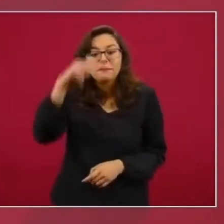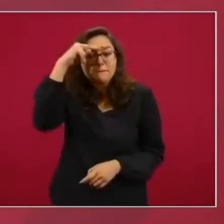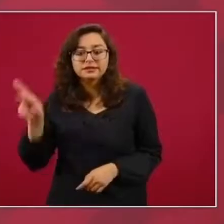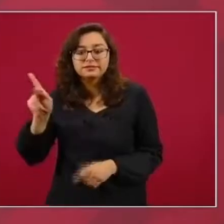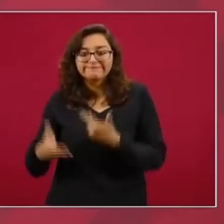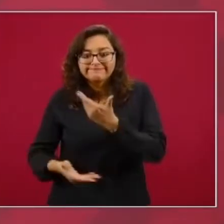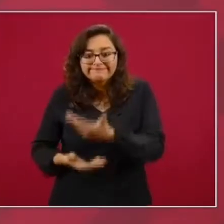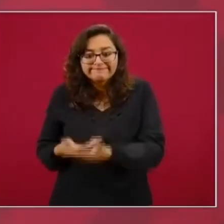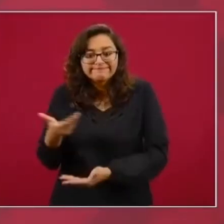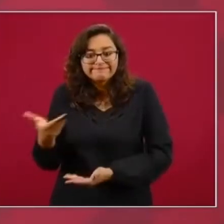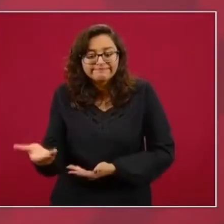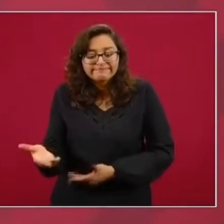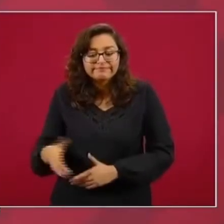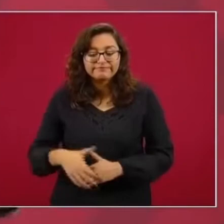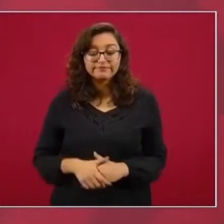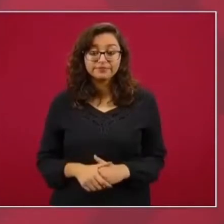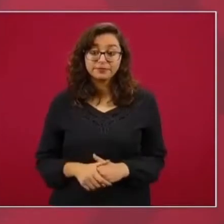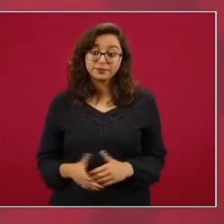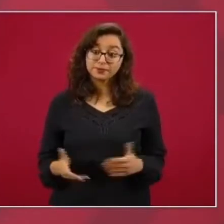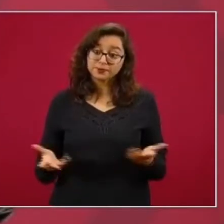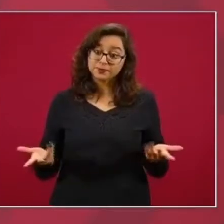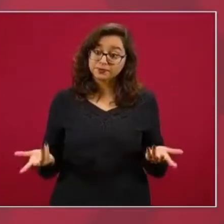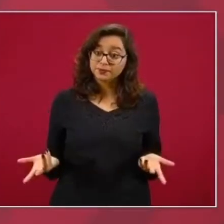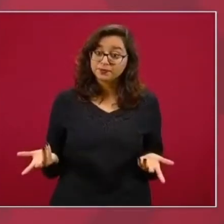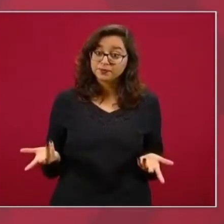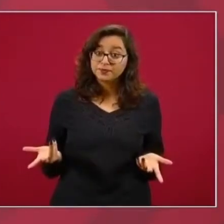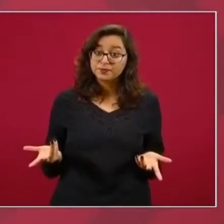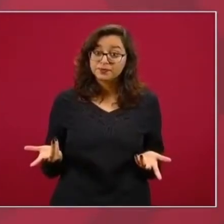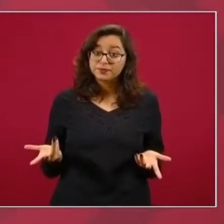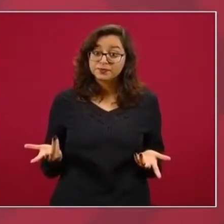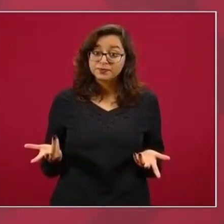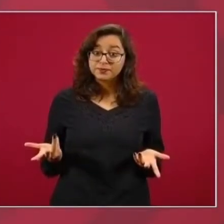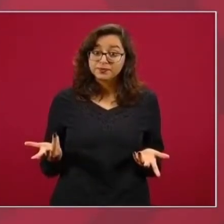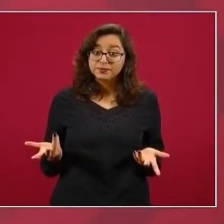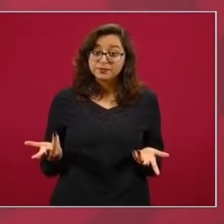mexicanos. Entonces, ellos